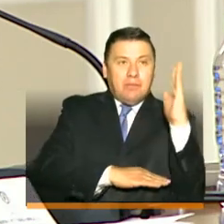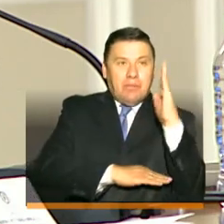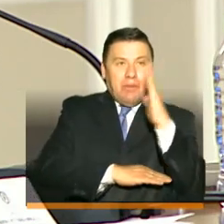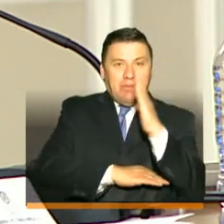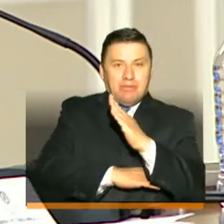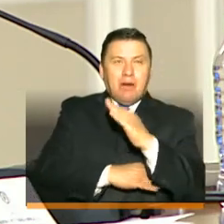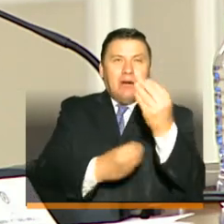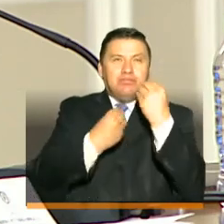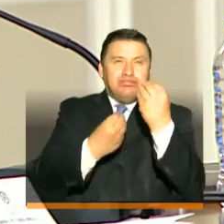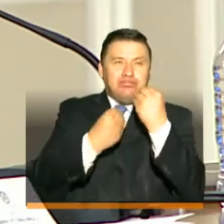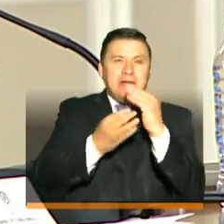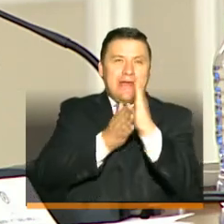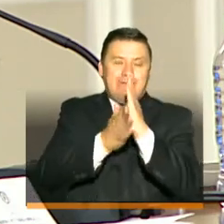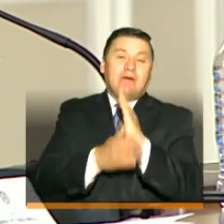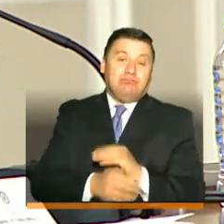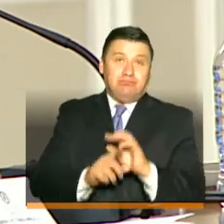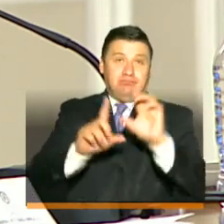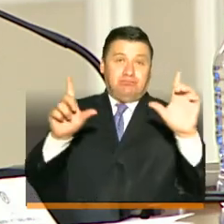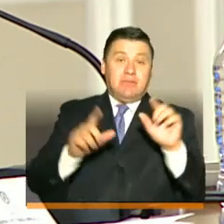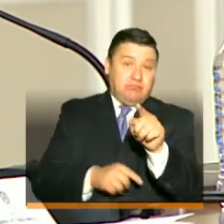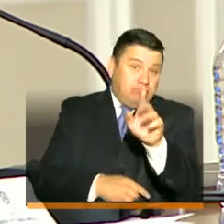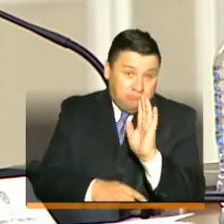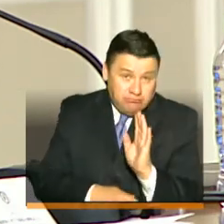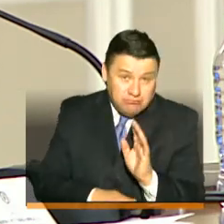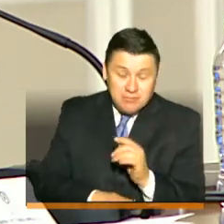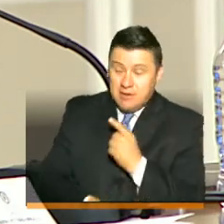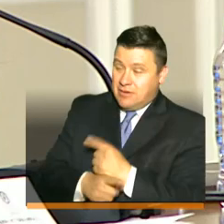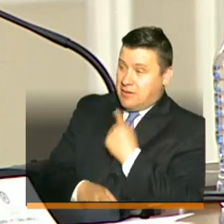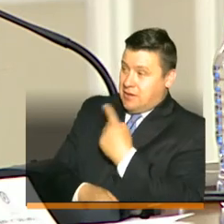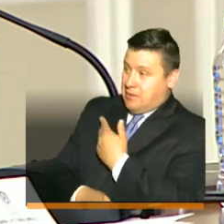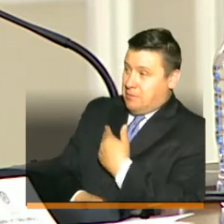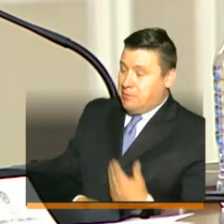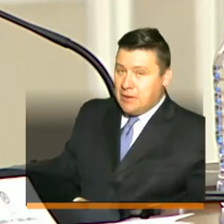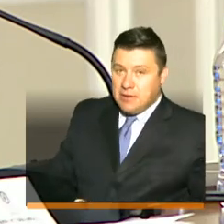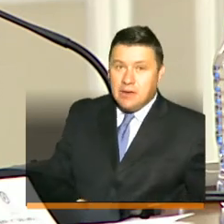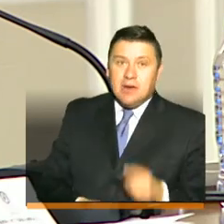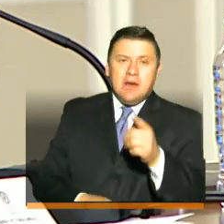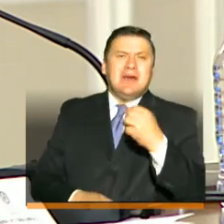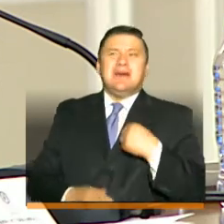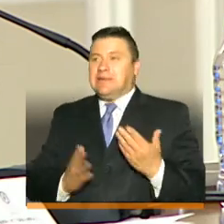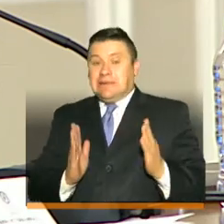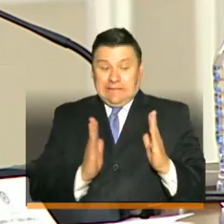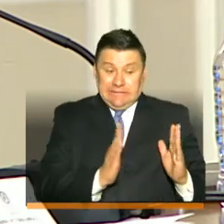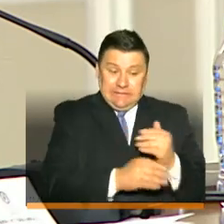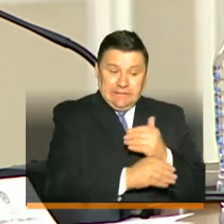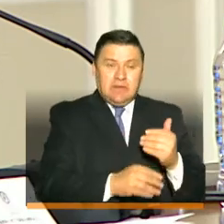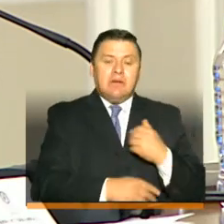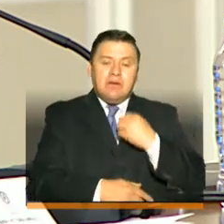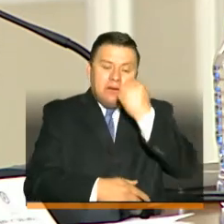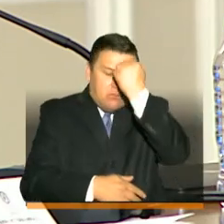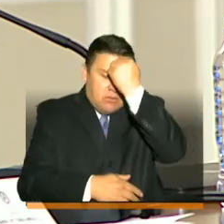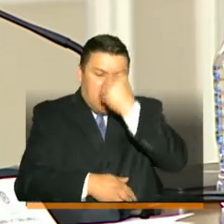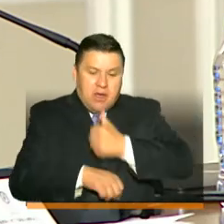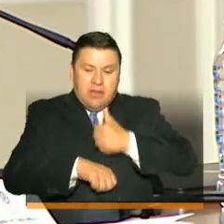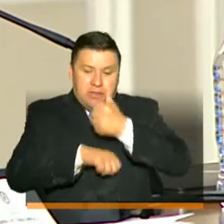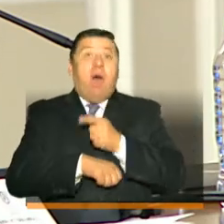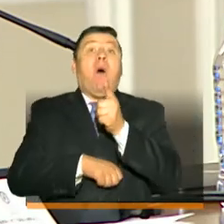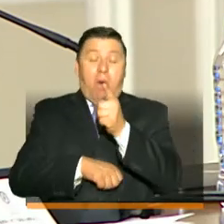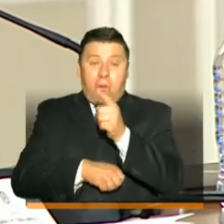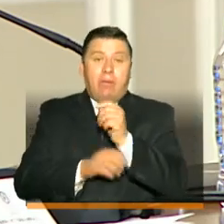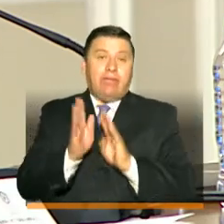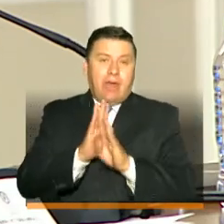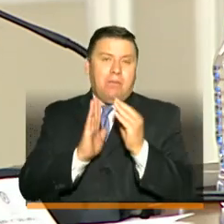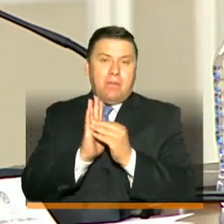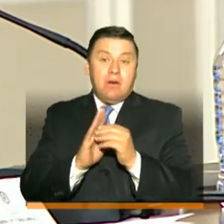todos los niveles de formación. Y como usted lo mencionaba, presidente, para los profesores, para los maestros y directivos también hay desarrollos. La